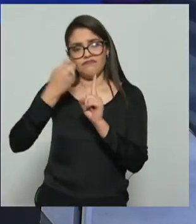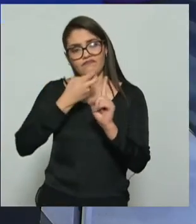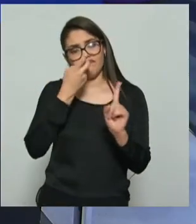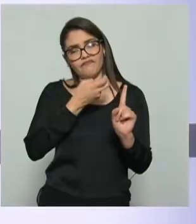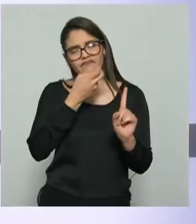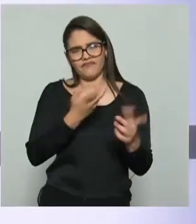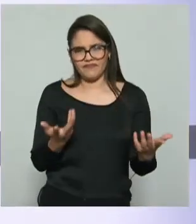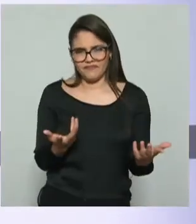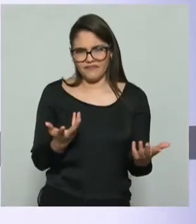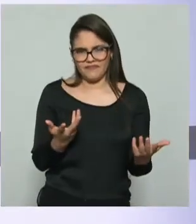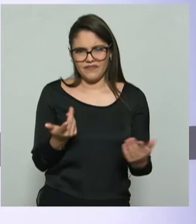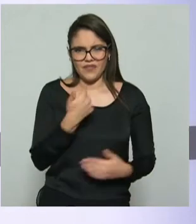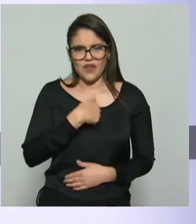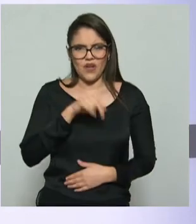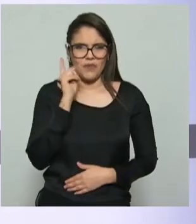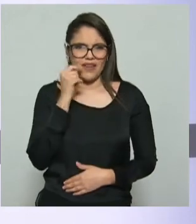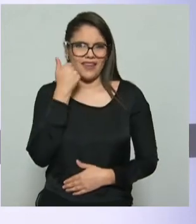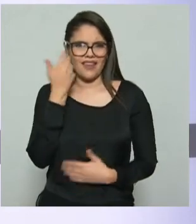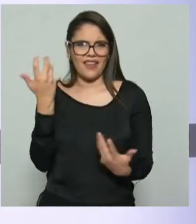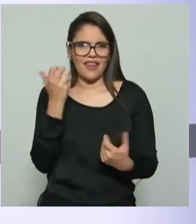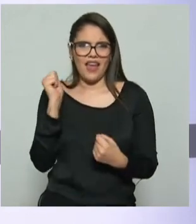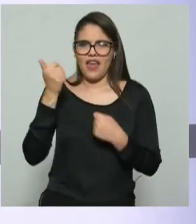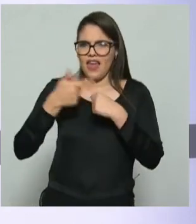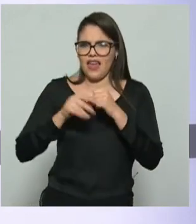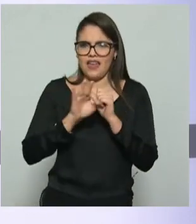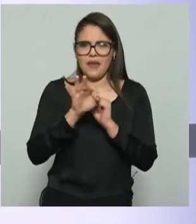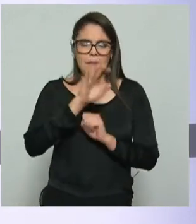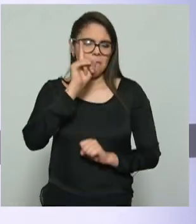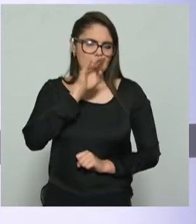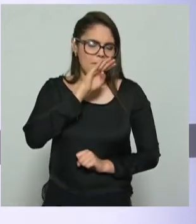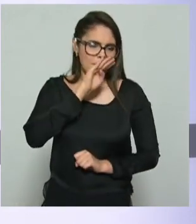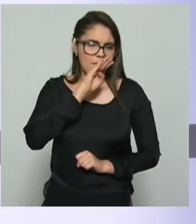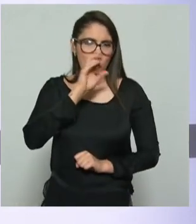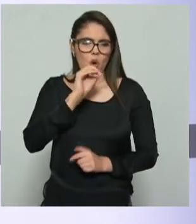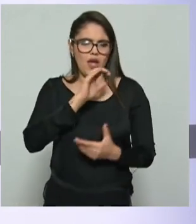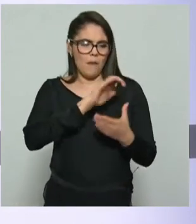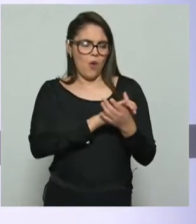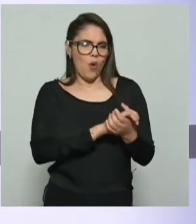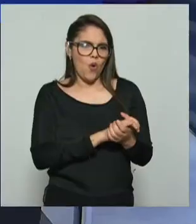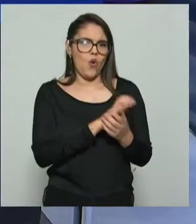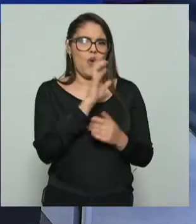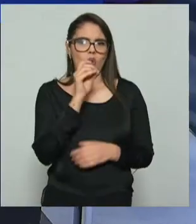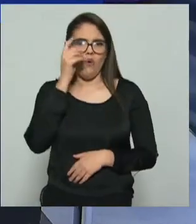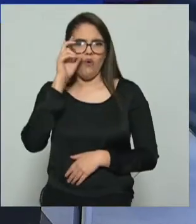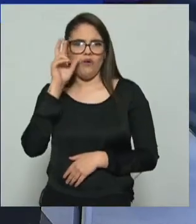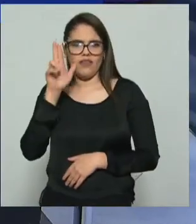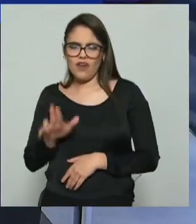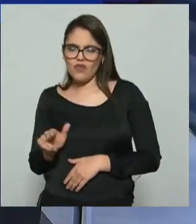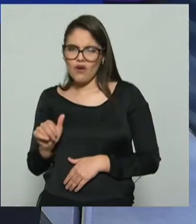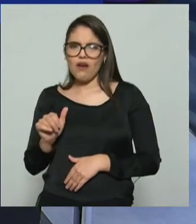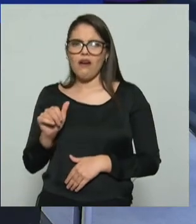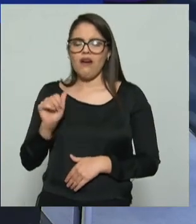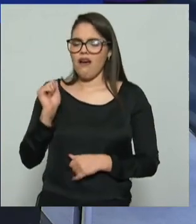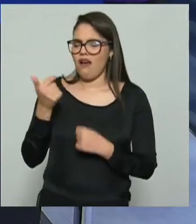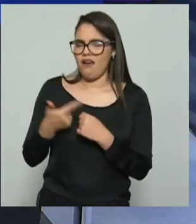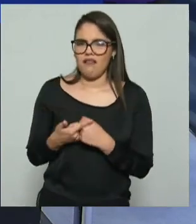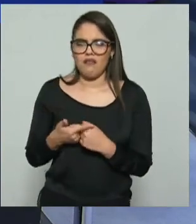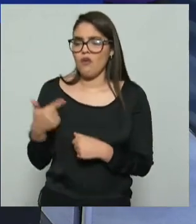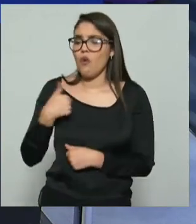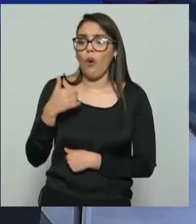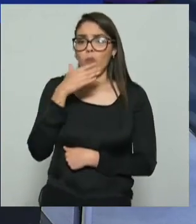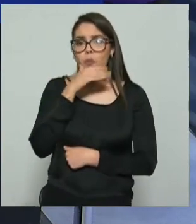de ponerse en una escala moral mayor a la que tiene esta mujer, porque el tabú de la sexualidad